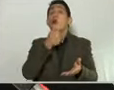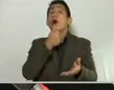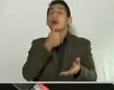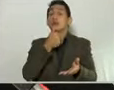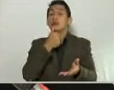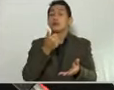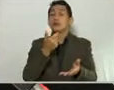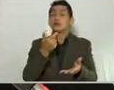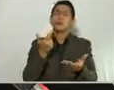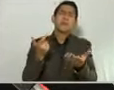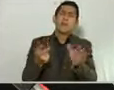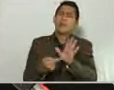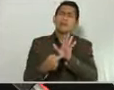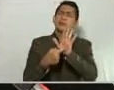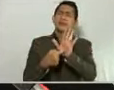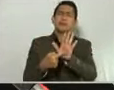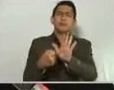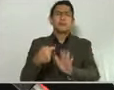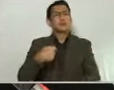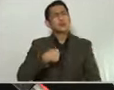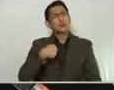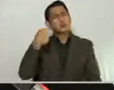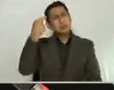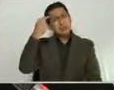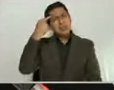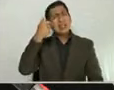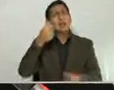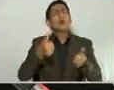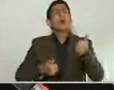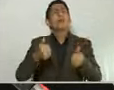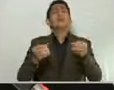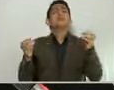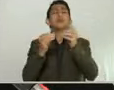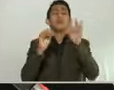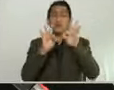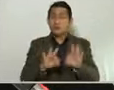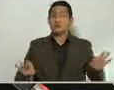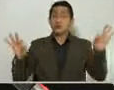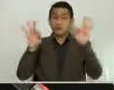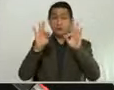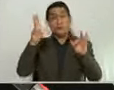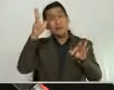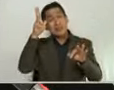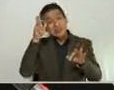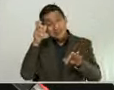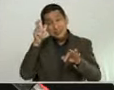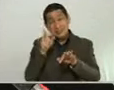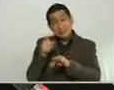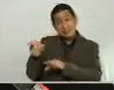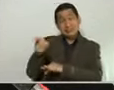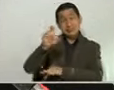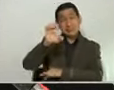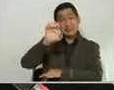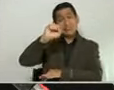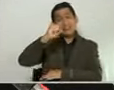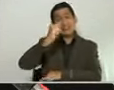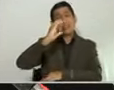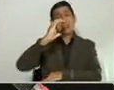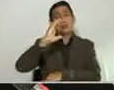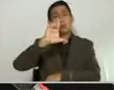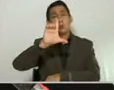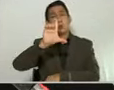me preguntas qué es lo más grande en inversión, yo te podría decir las esclusas y los merinos. Cada una cuestan más de 200 millones de